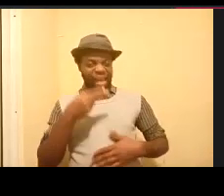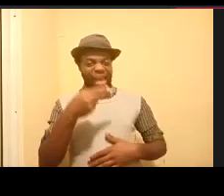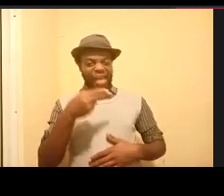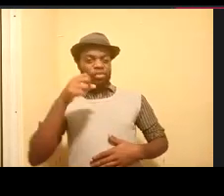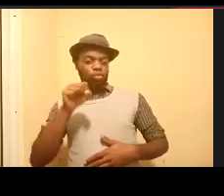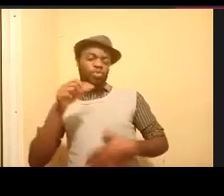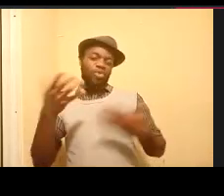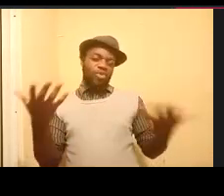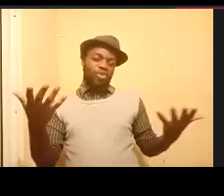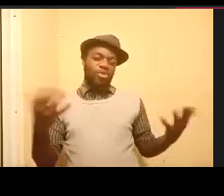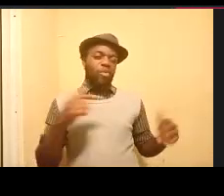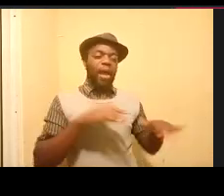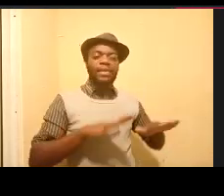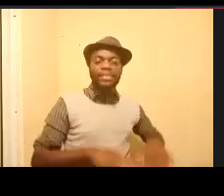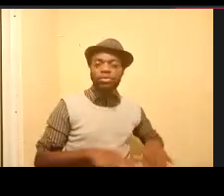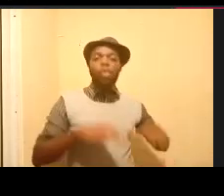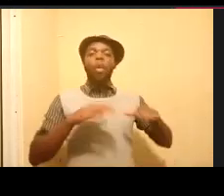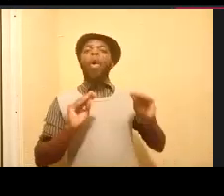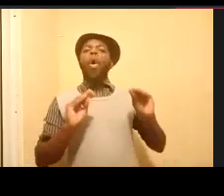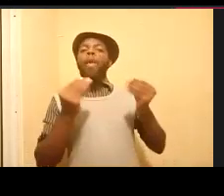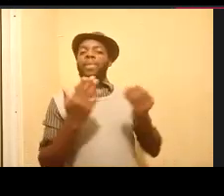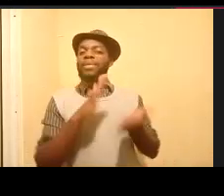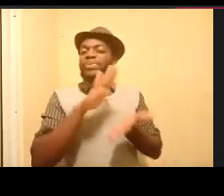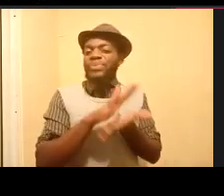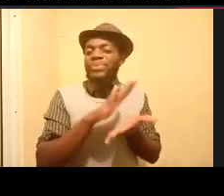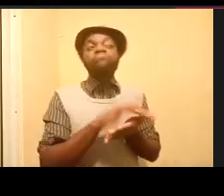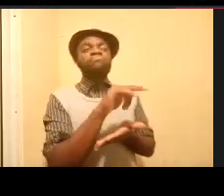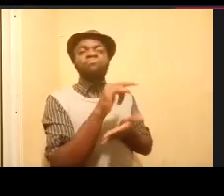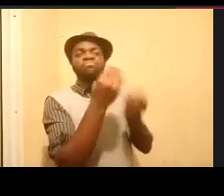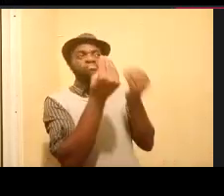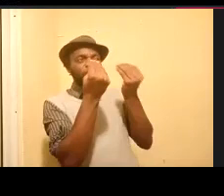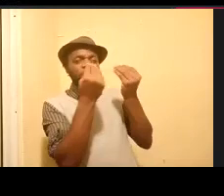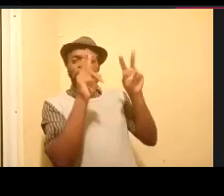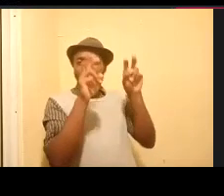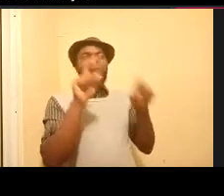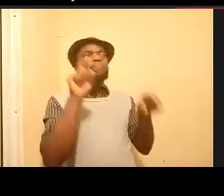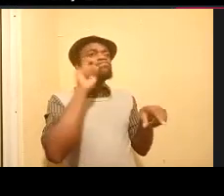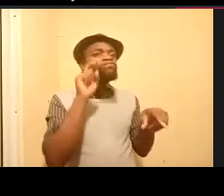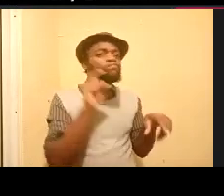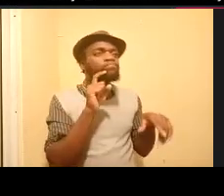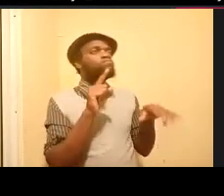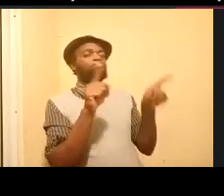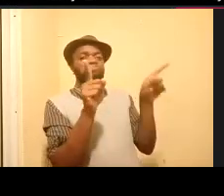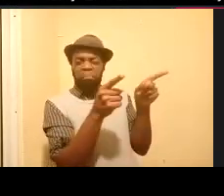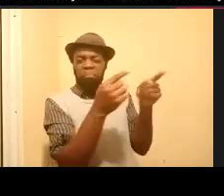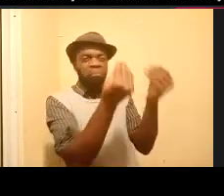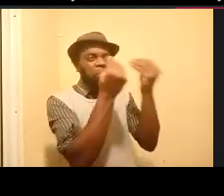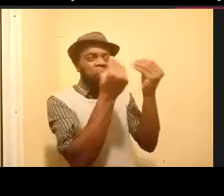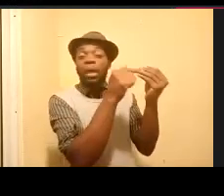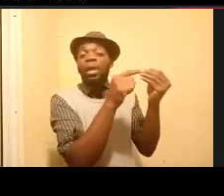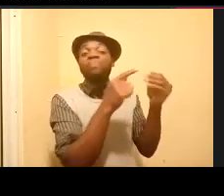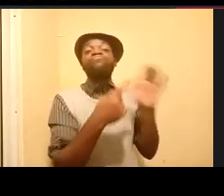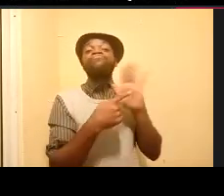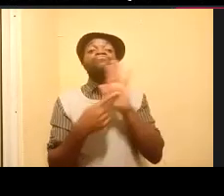me dictaron creo que solamente en un grado educación sexual, y la educación sexual que dictaban era